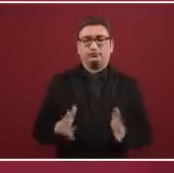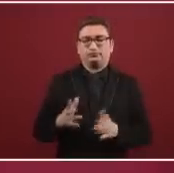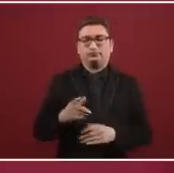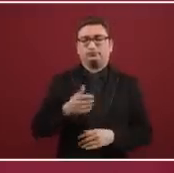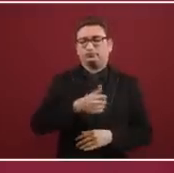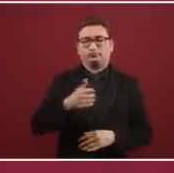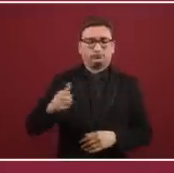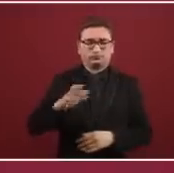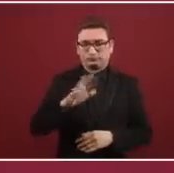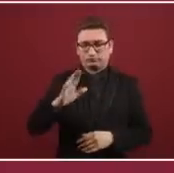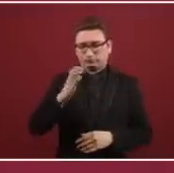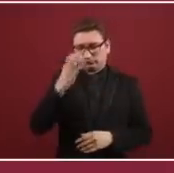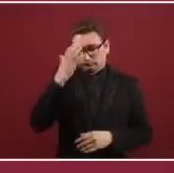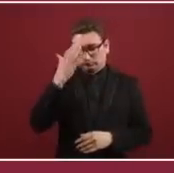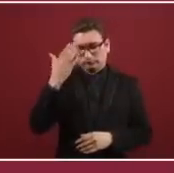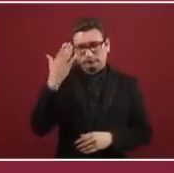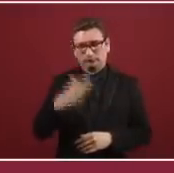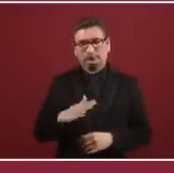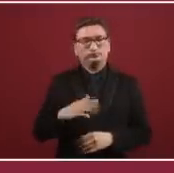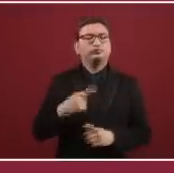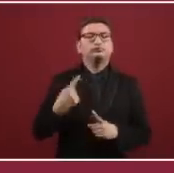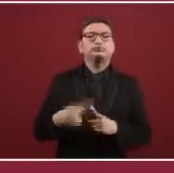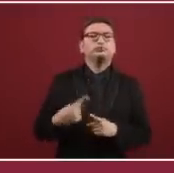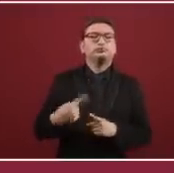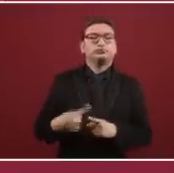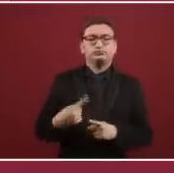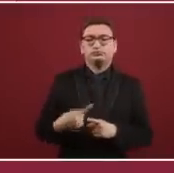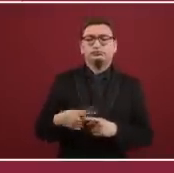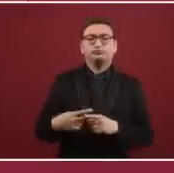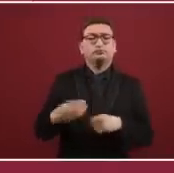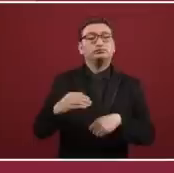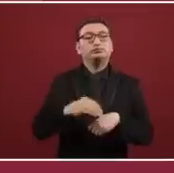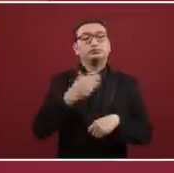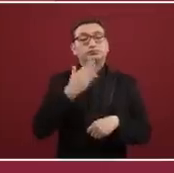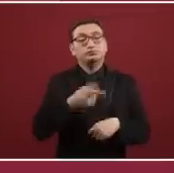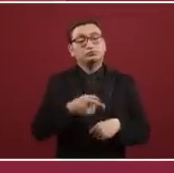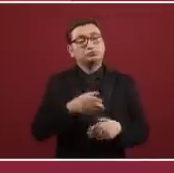reconoce a quienes se portan bien